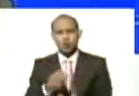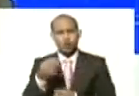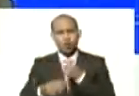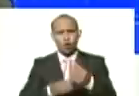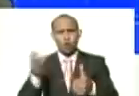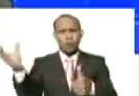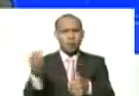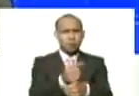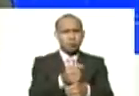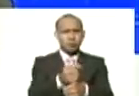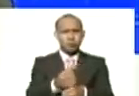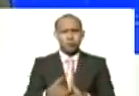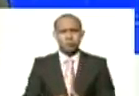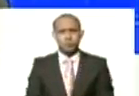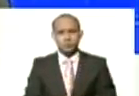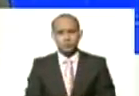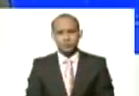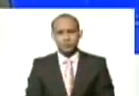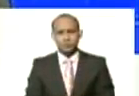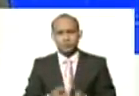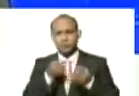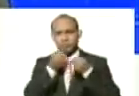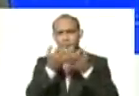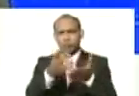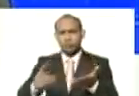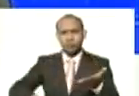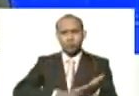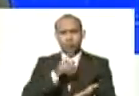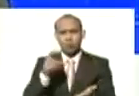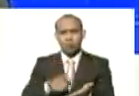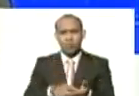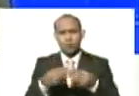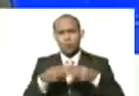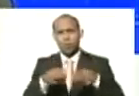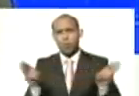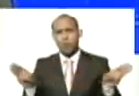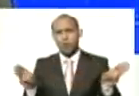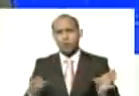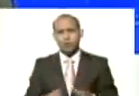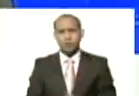capturada y ha declarado,